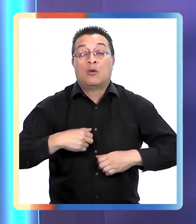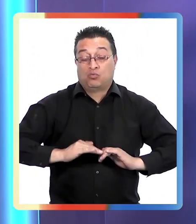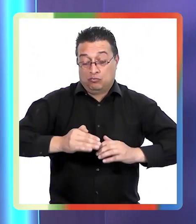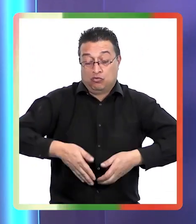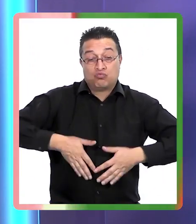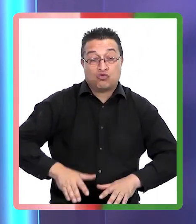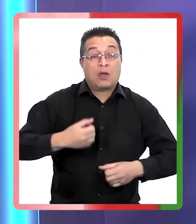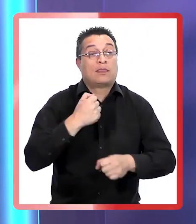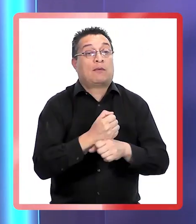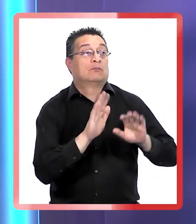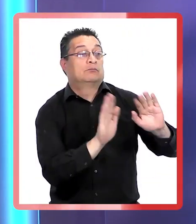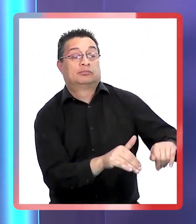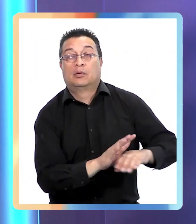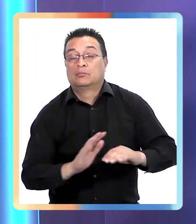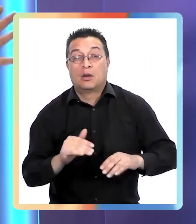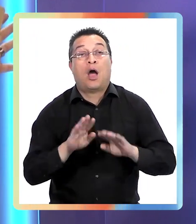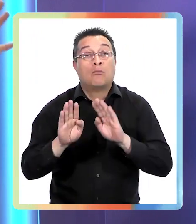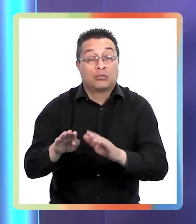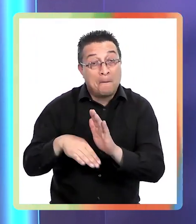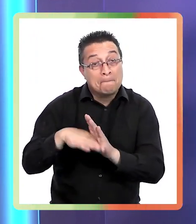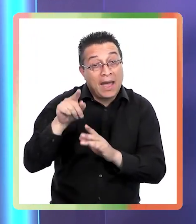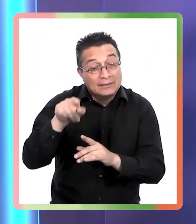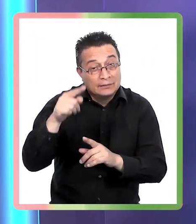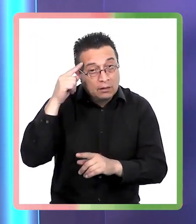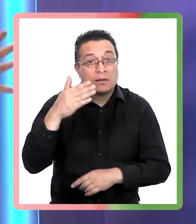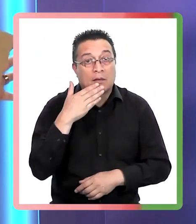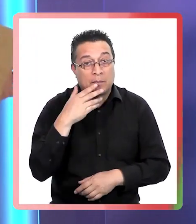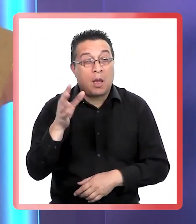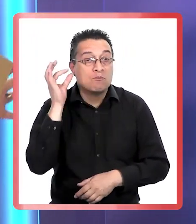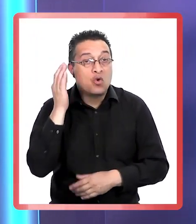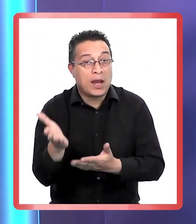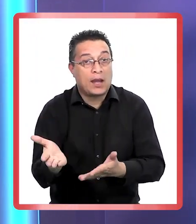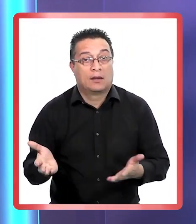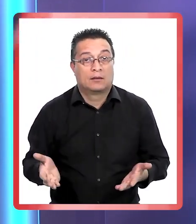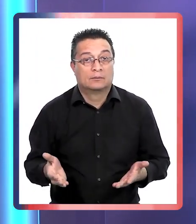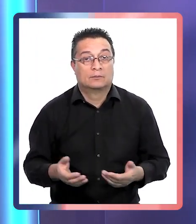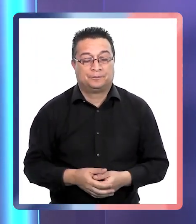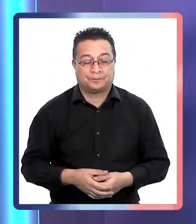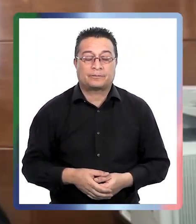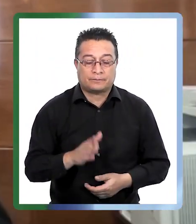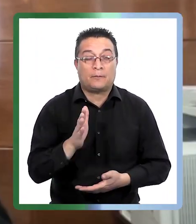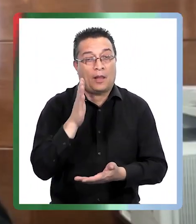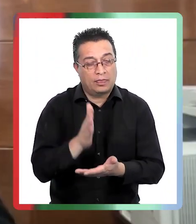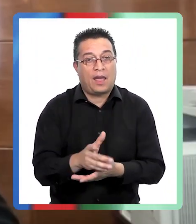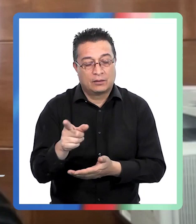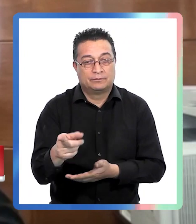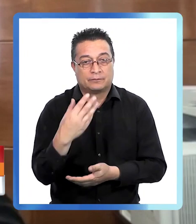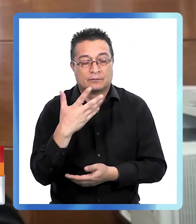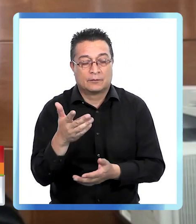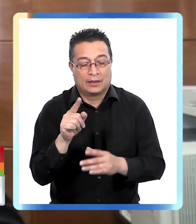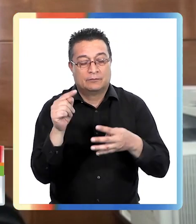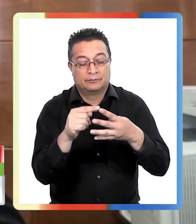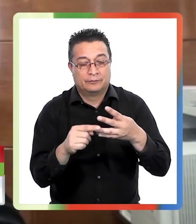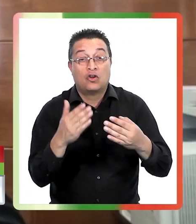dejan de trabajar. O sea, otra vez aquí el apoyo mayoritario tiene que estar, o el foco también tiene que estar puesto en las mujeres. Debe tener, por ejemplo, elementos